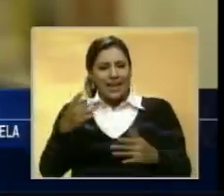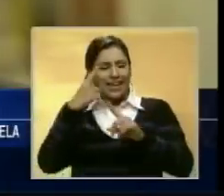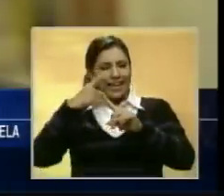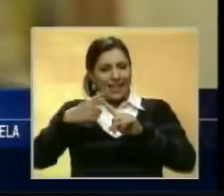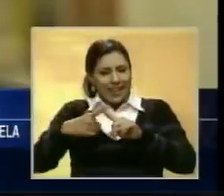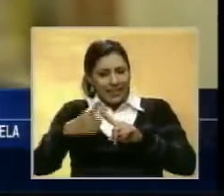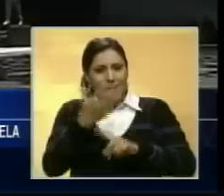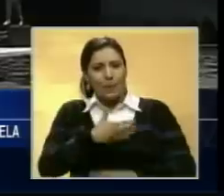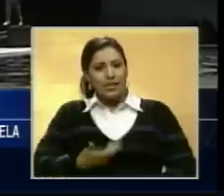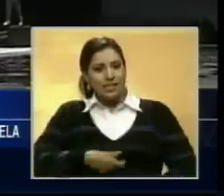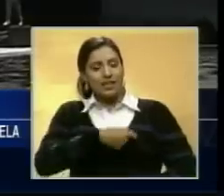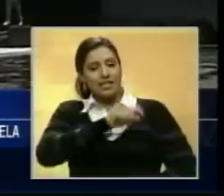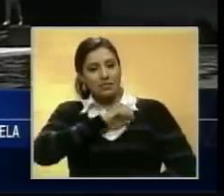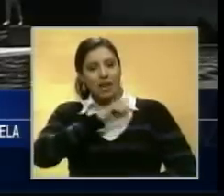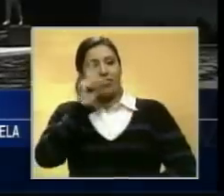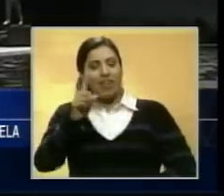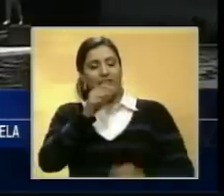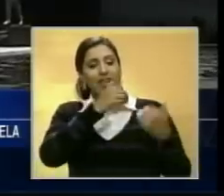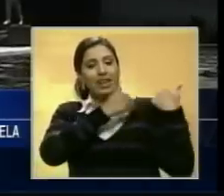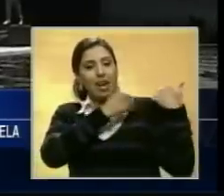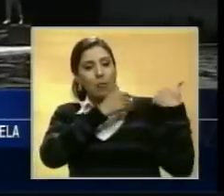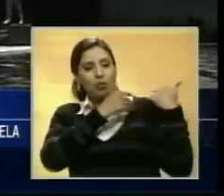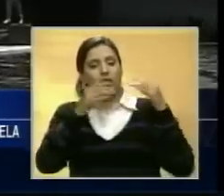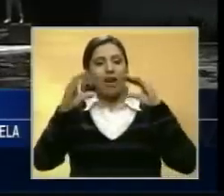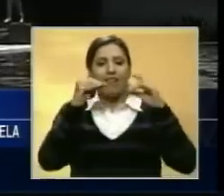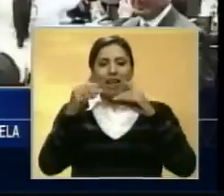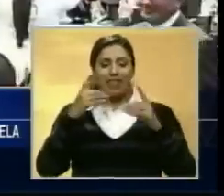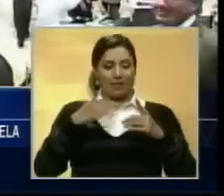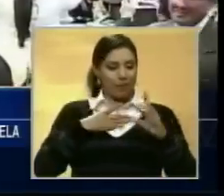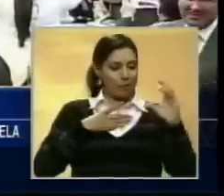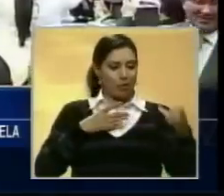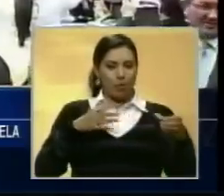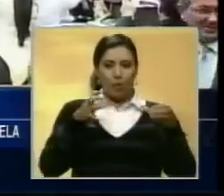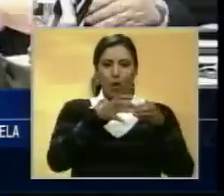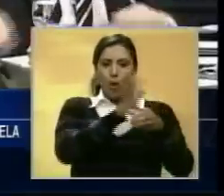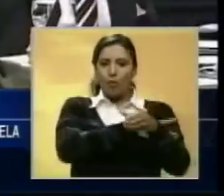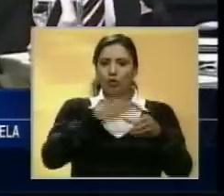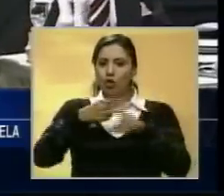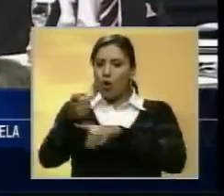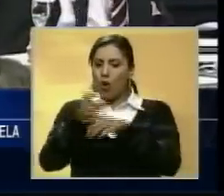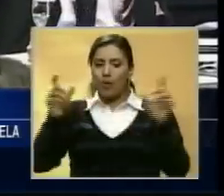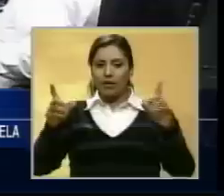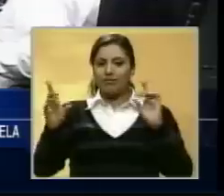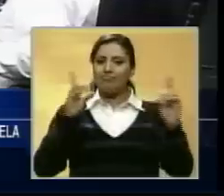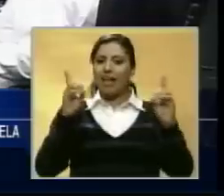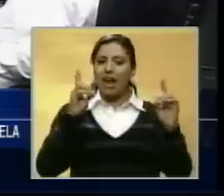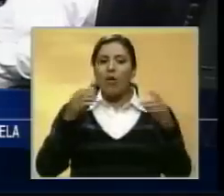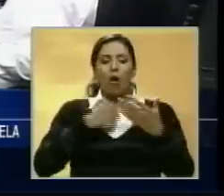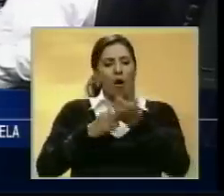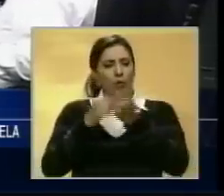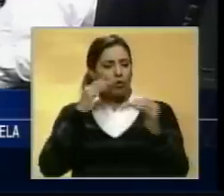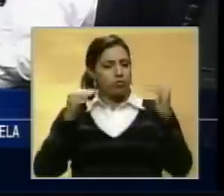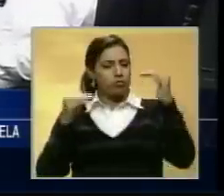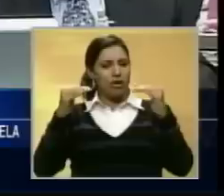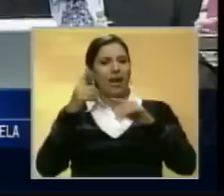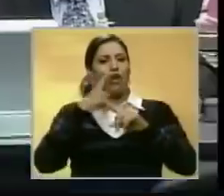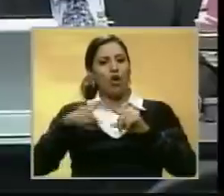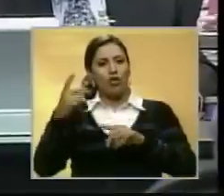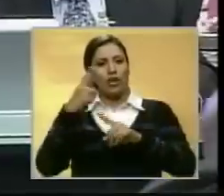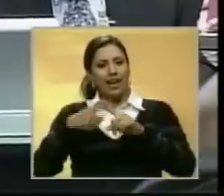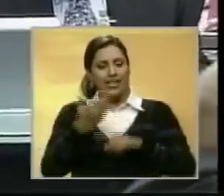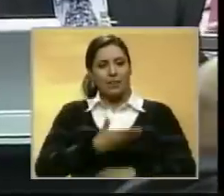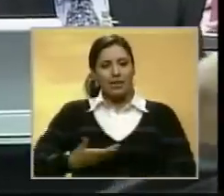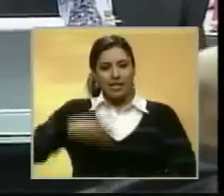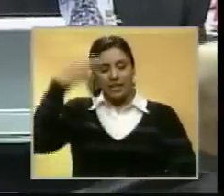jefe del gobierno español ya hace tareas de mediación en Venezuela junto a los expresidentes Leonel Fernández de República Dominicana y